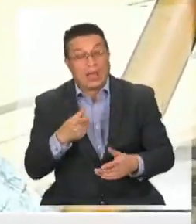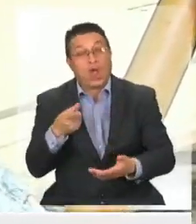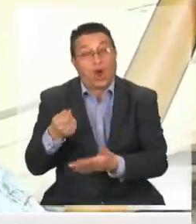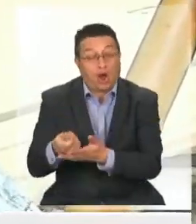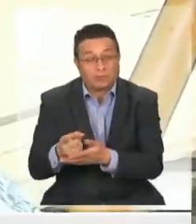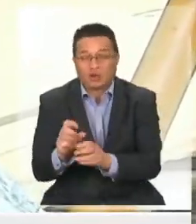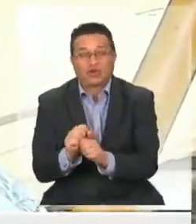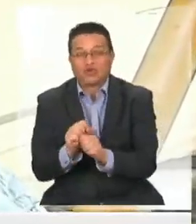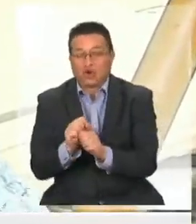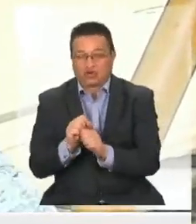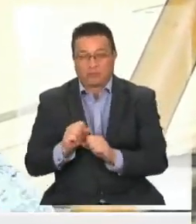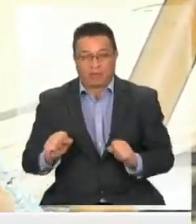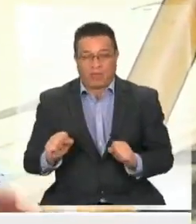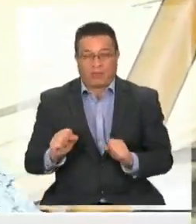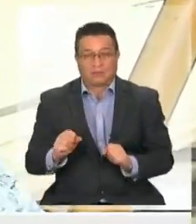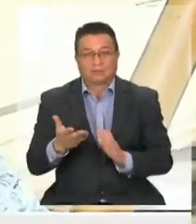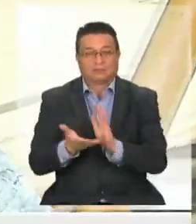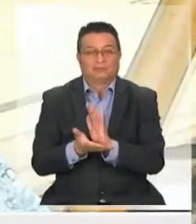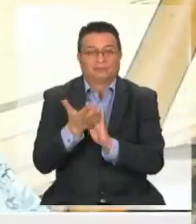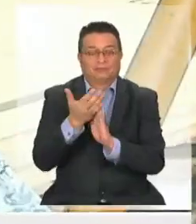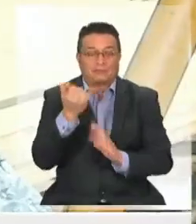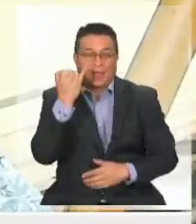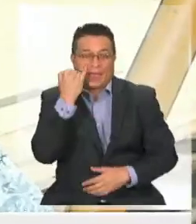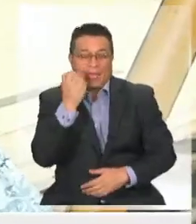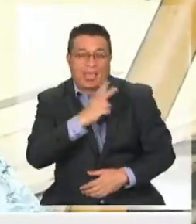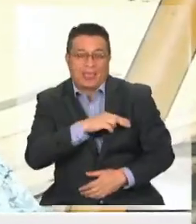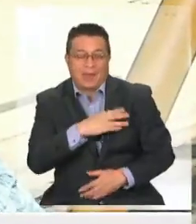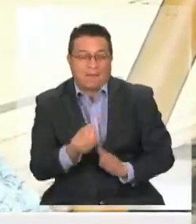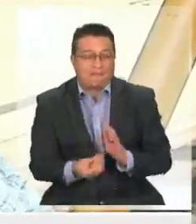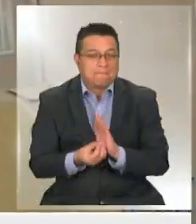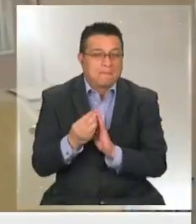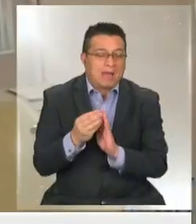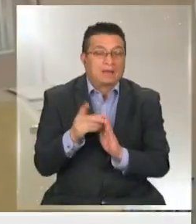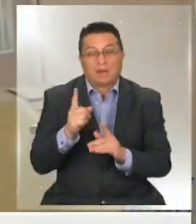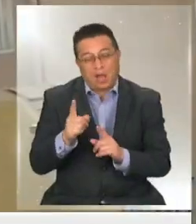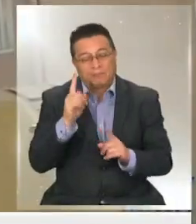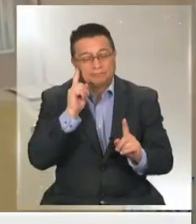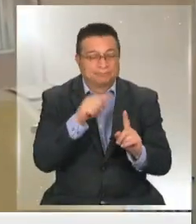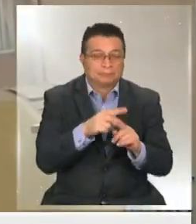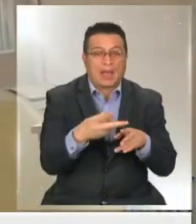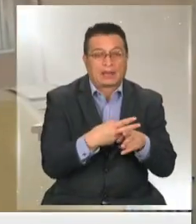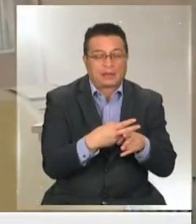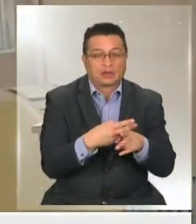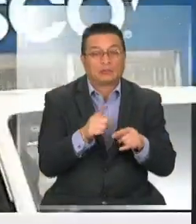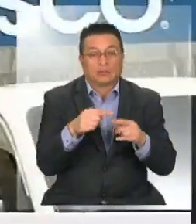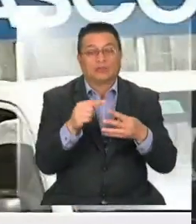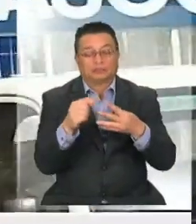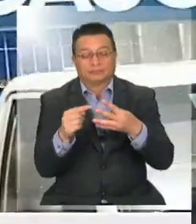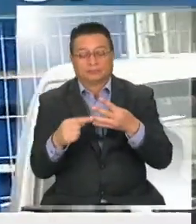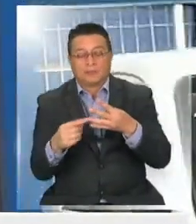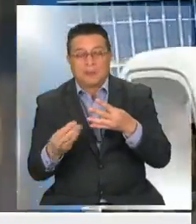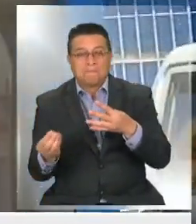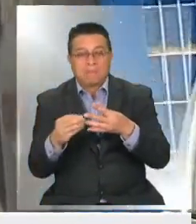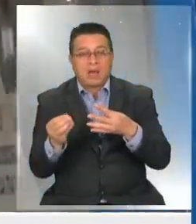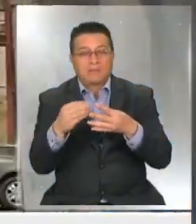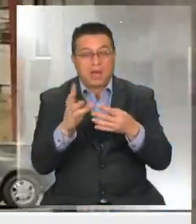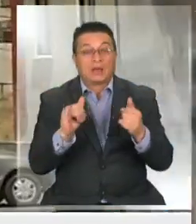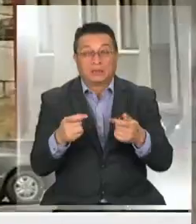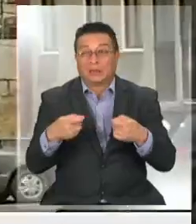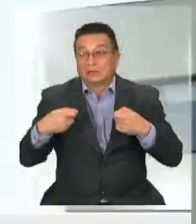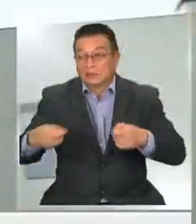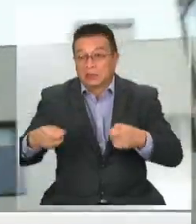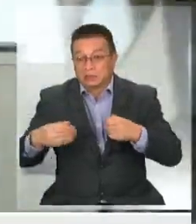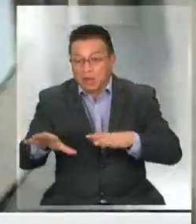puede porque subieron las tasas, entonces tienen que optar arriendo. A los factores anteriores se les suma que el costo de la